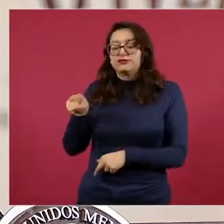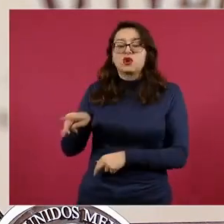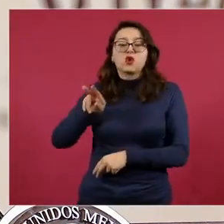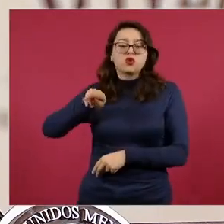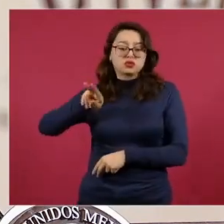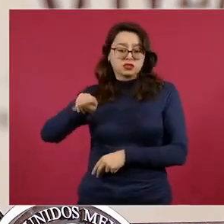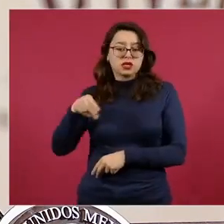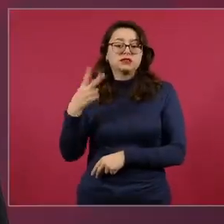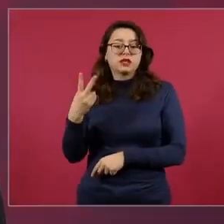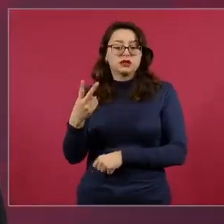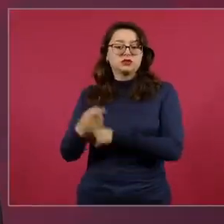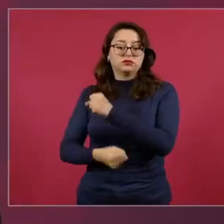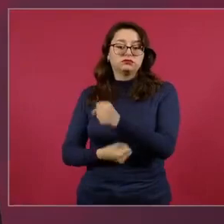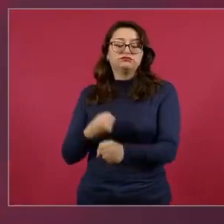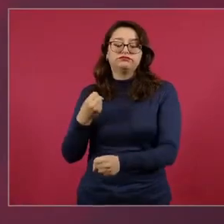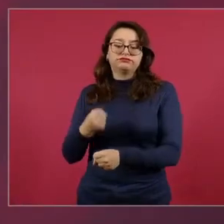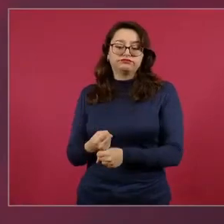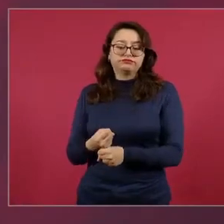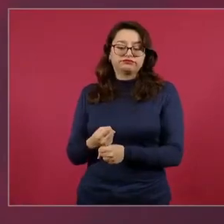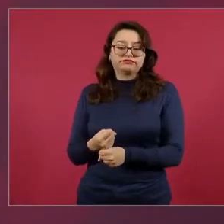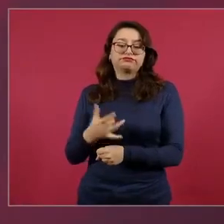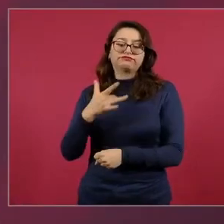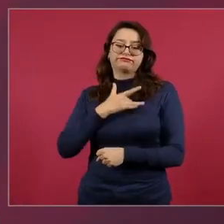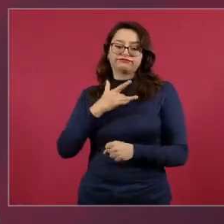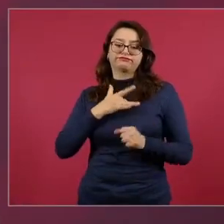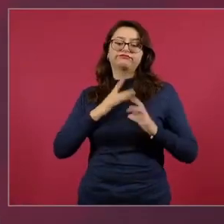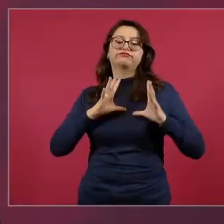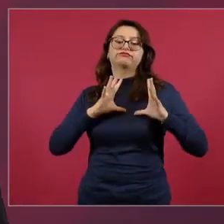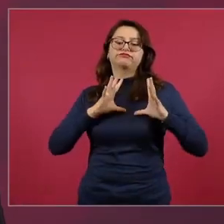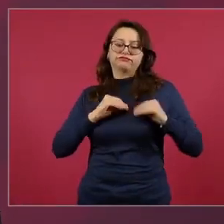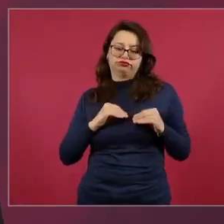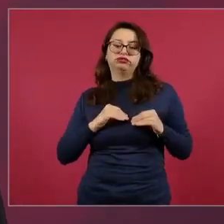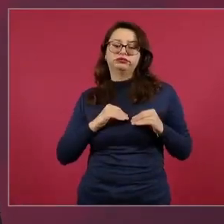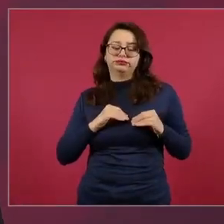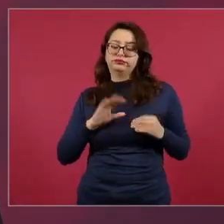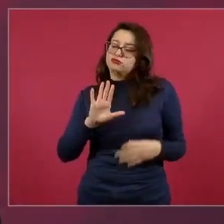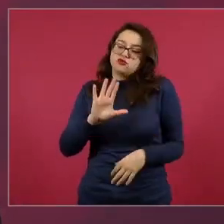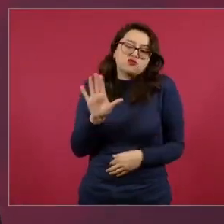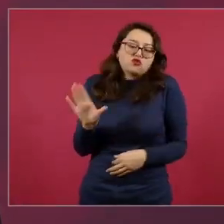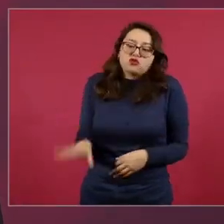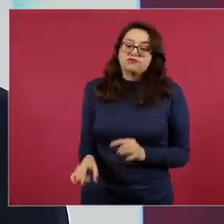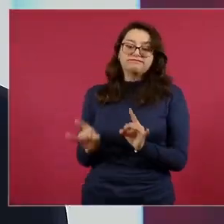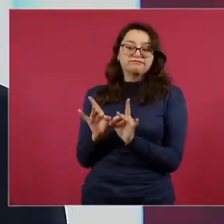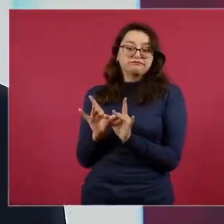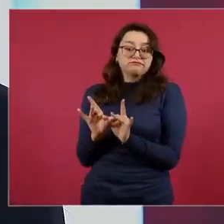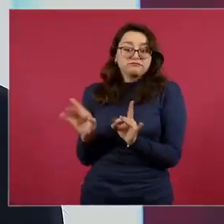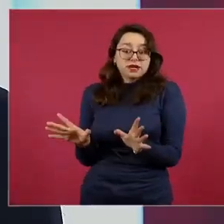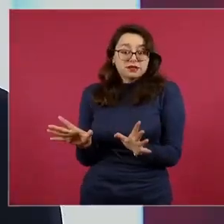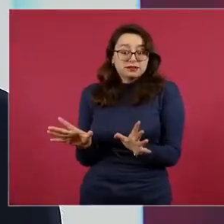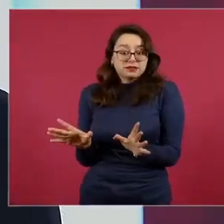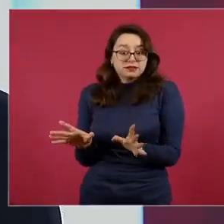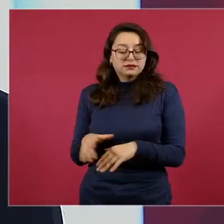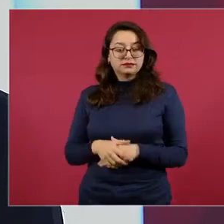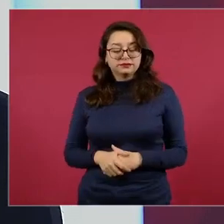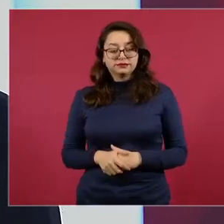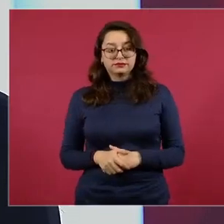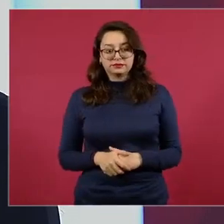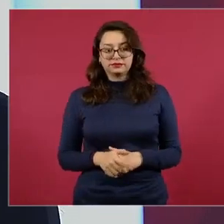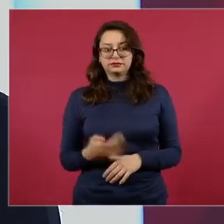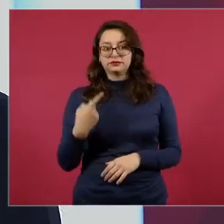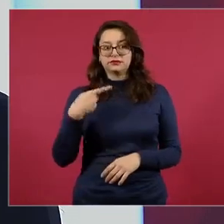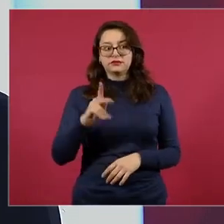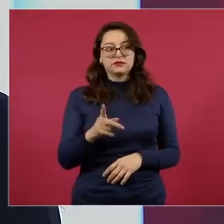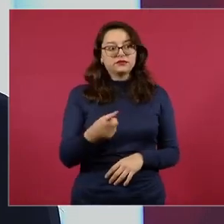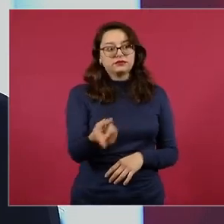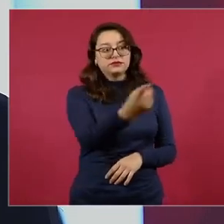82 años había sido por un infarto agudo al miocardio. Pero Reforma ni